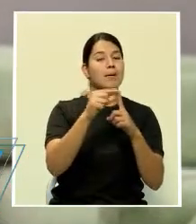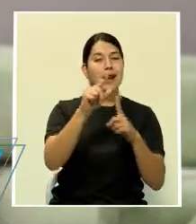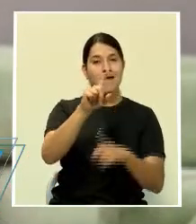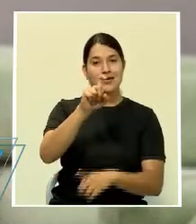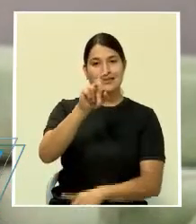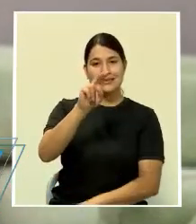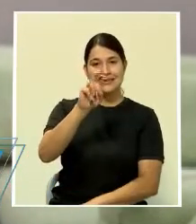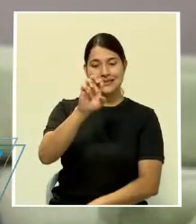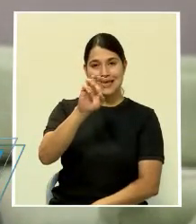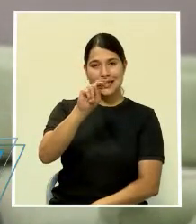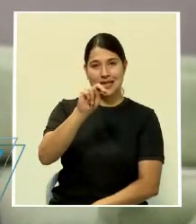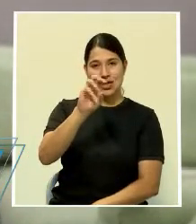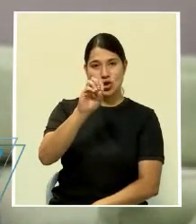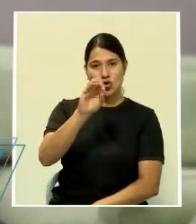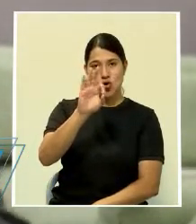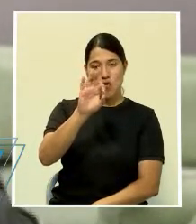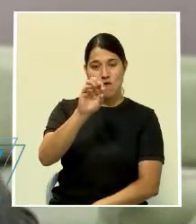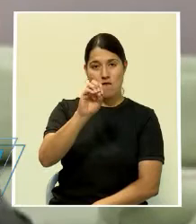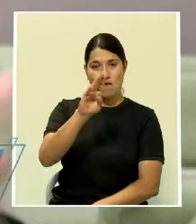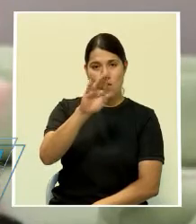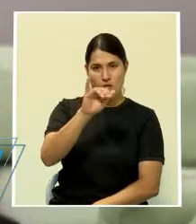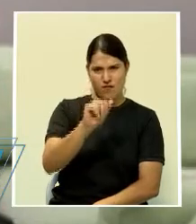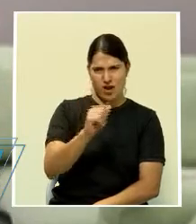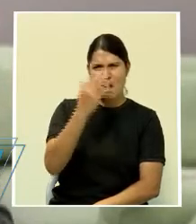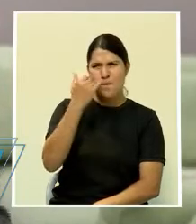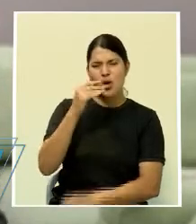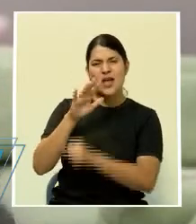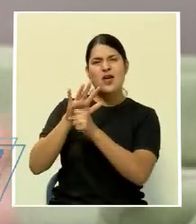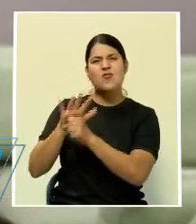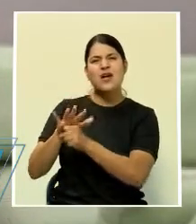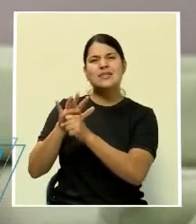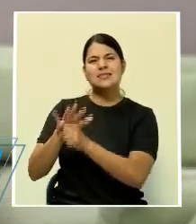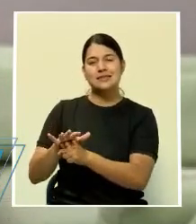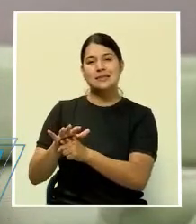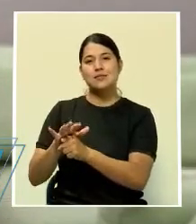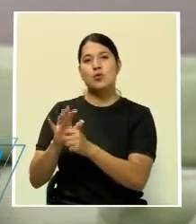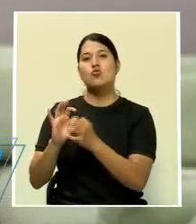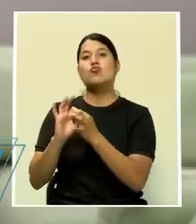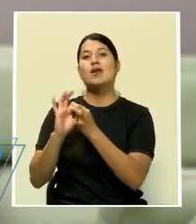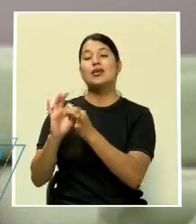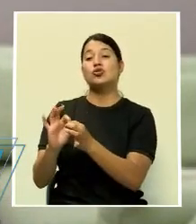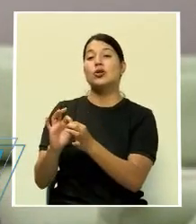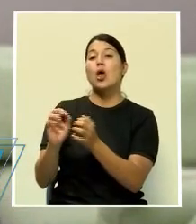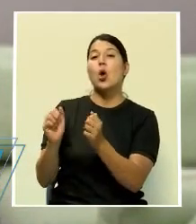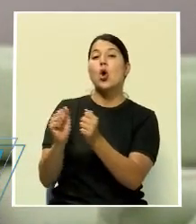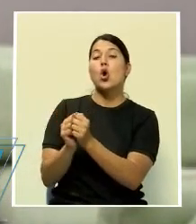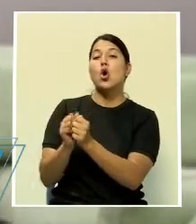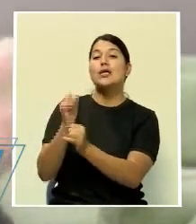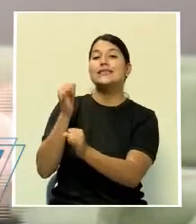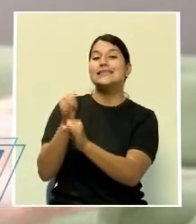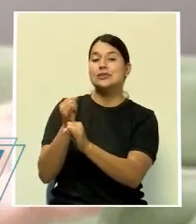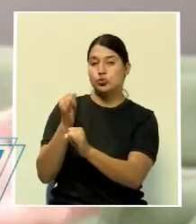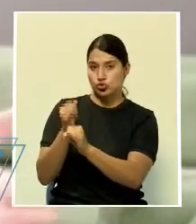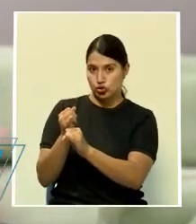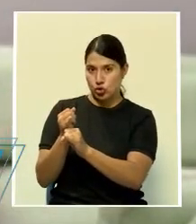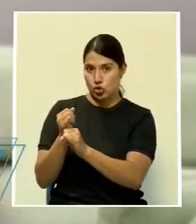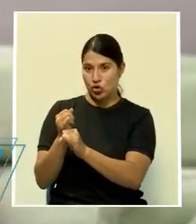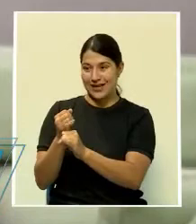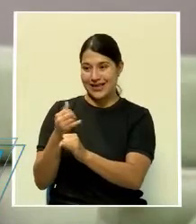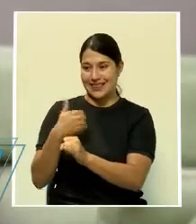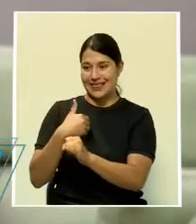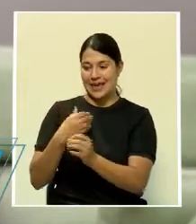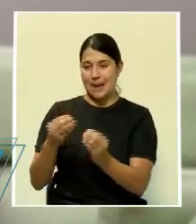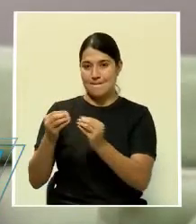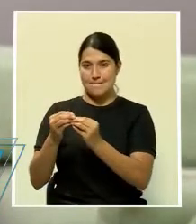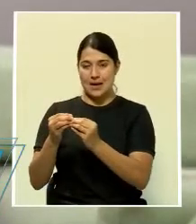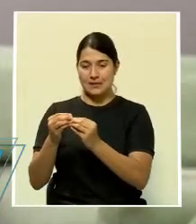se estructura a partir de instituciones y políticas de ejercicio del poder. En los Estados Unidos hay un gran